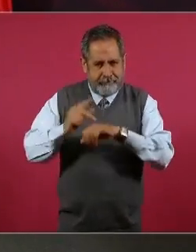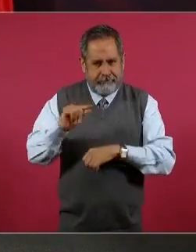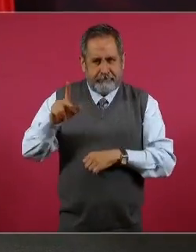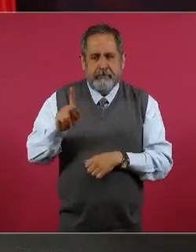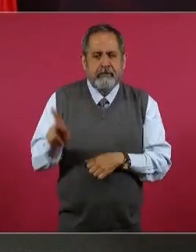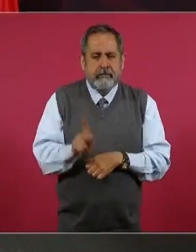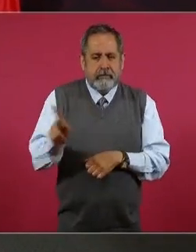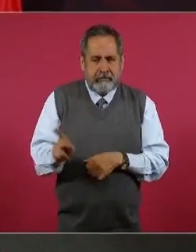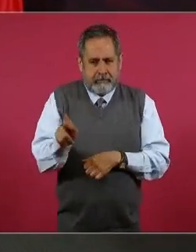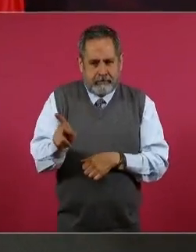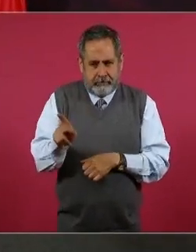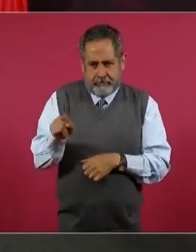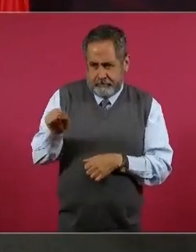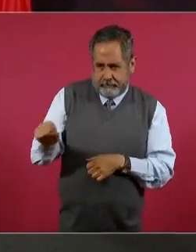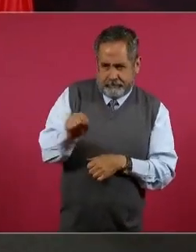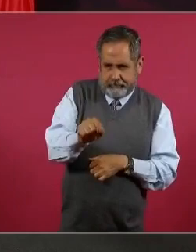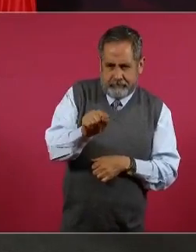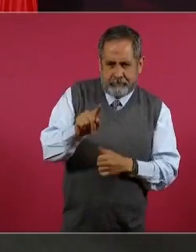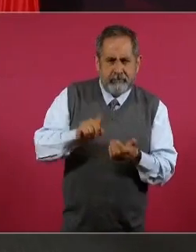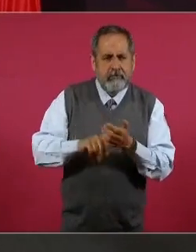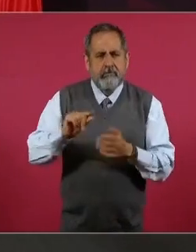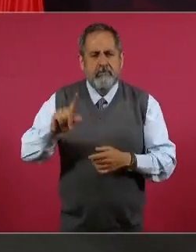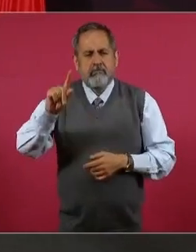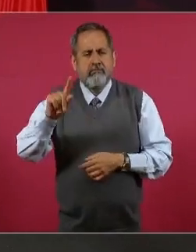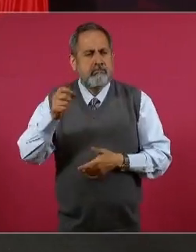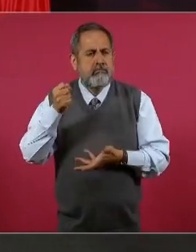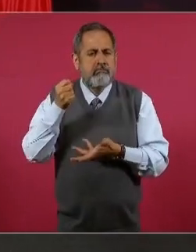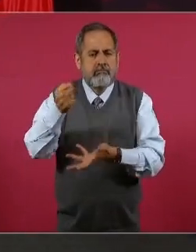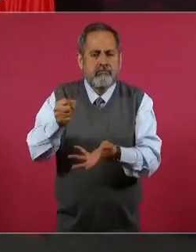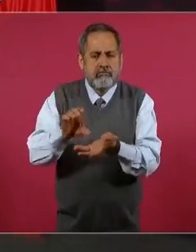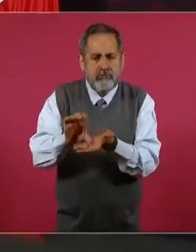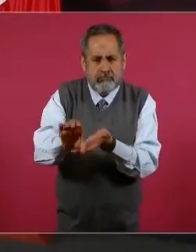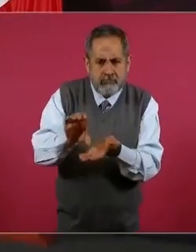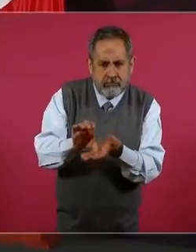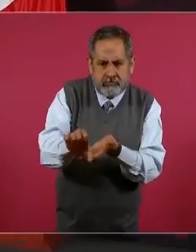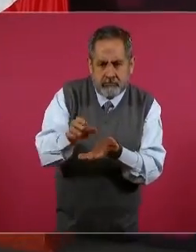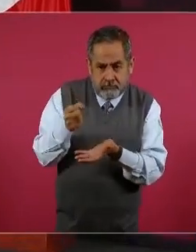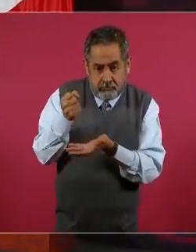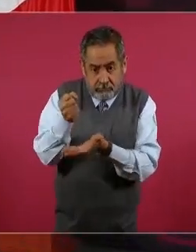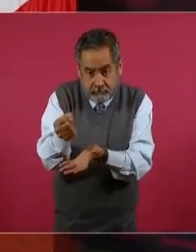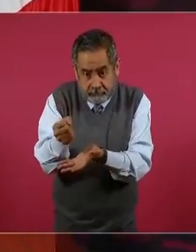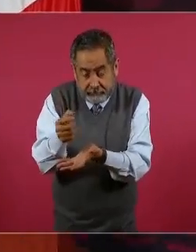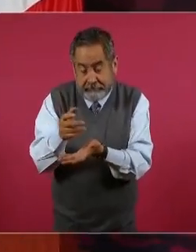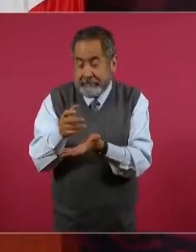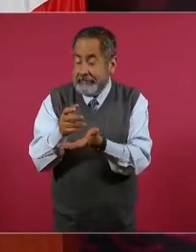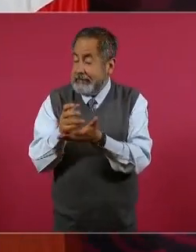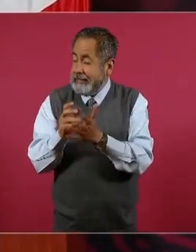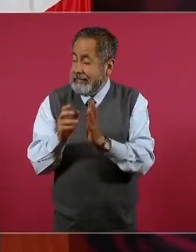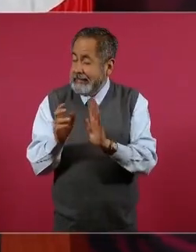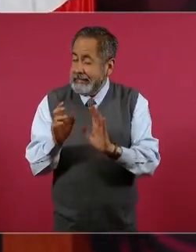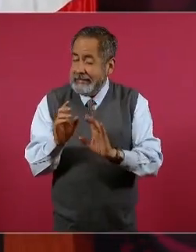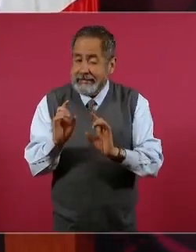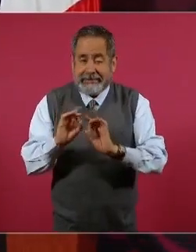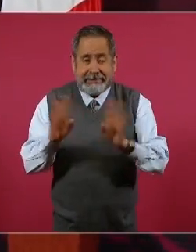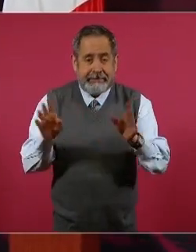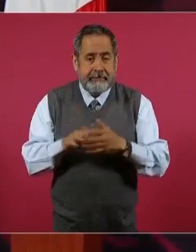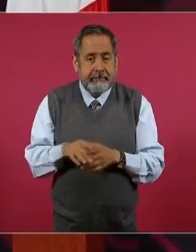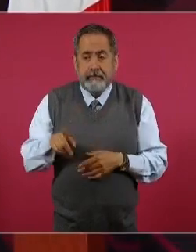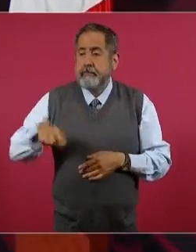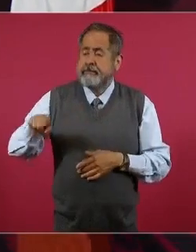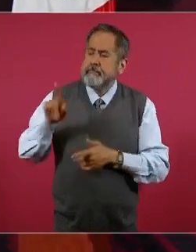los pueblos a tener presupuesto y empiezan a